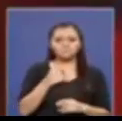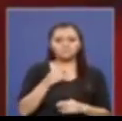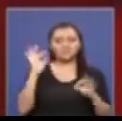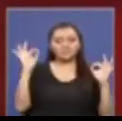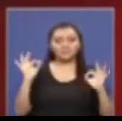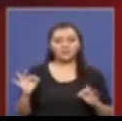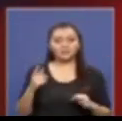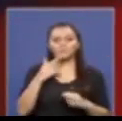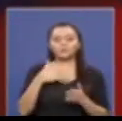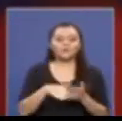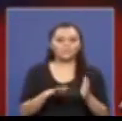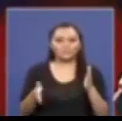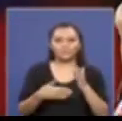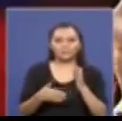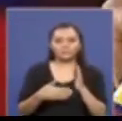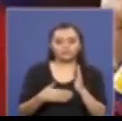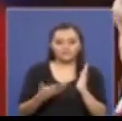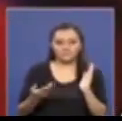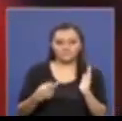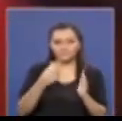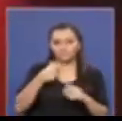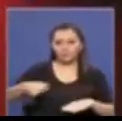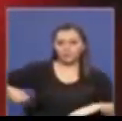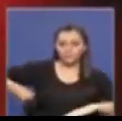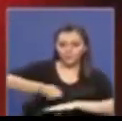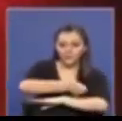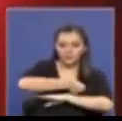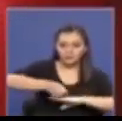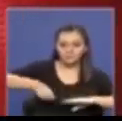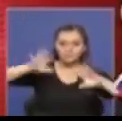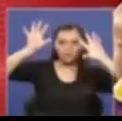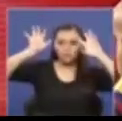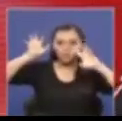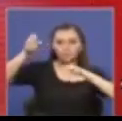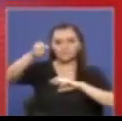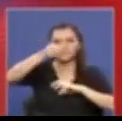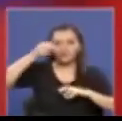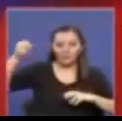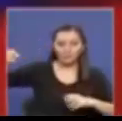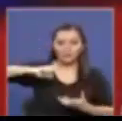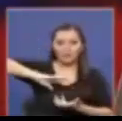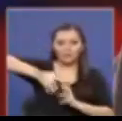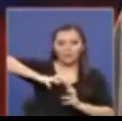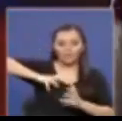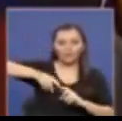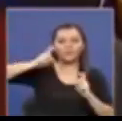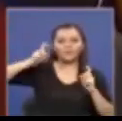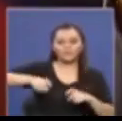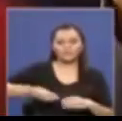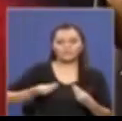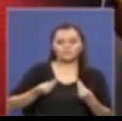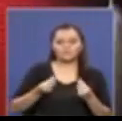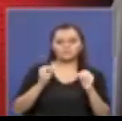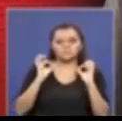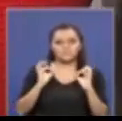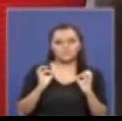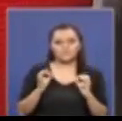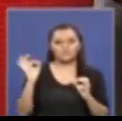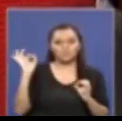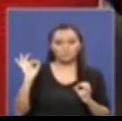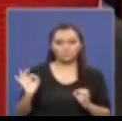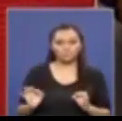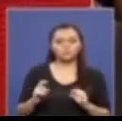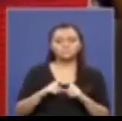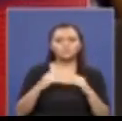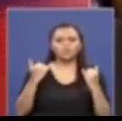inducción, pero hemos puesto normativas muy fuertes para que la plancha, el aire acondicionado, refrigeradoras, lavadoras, sean eficientes. No solo eso,